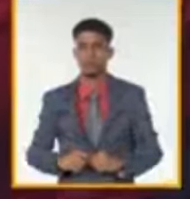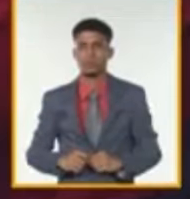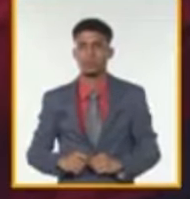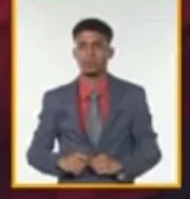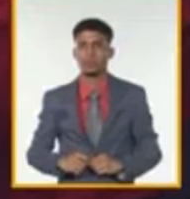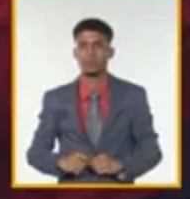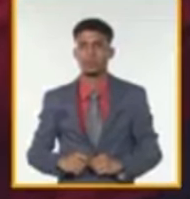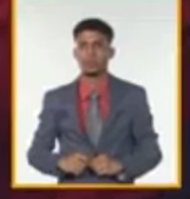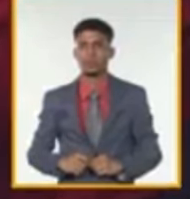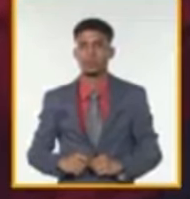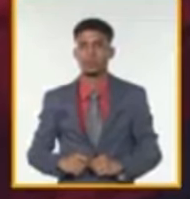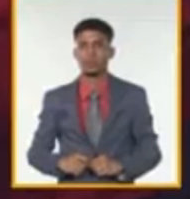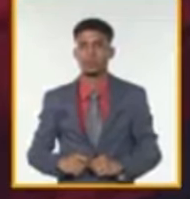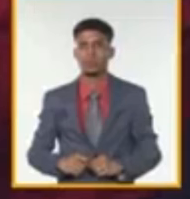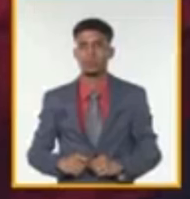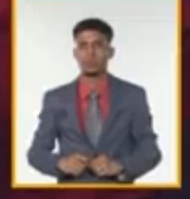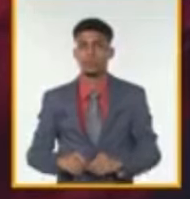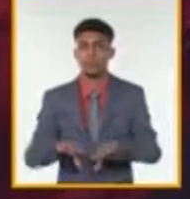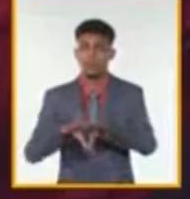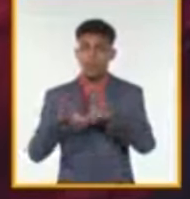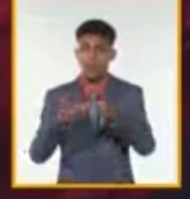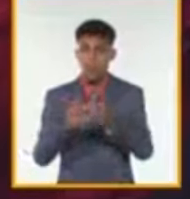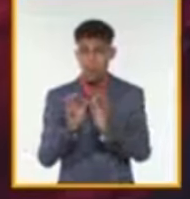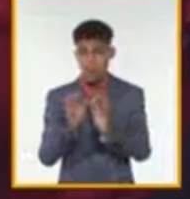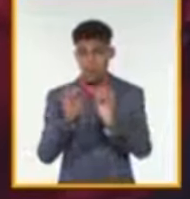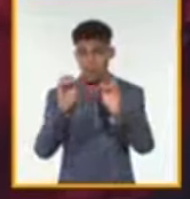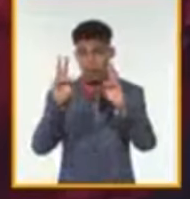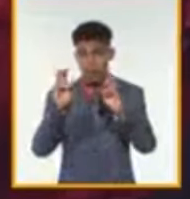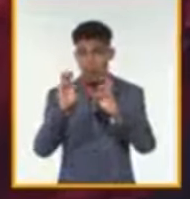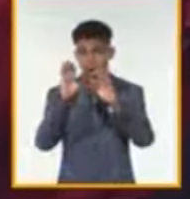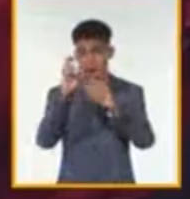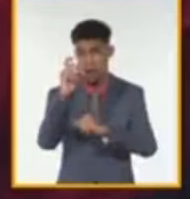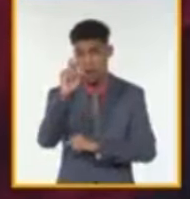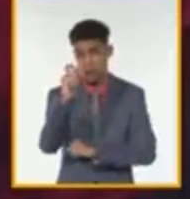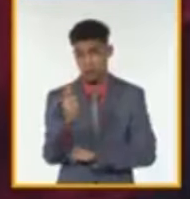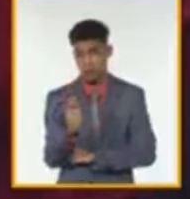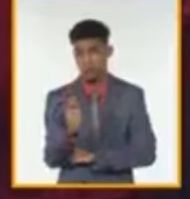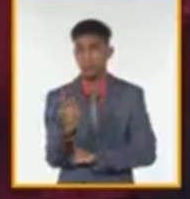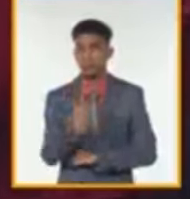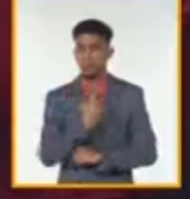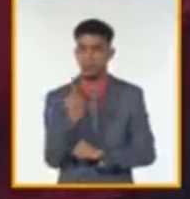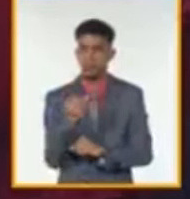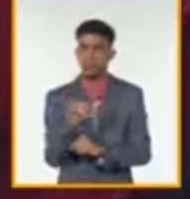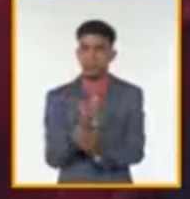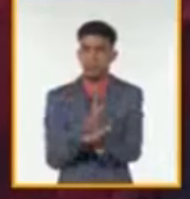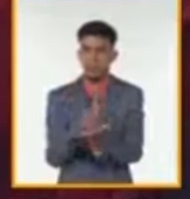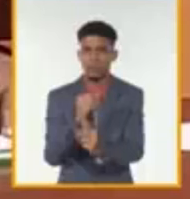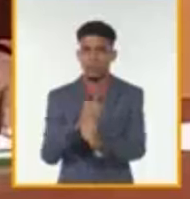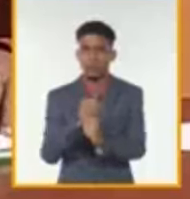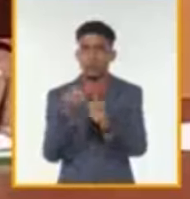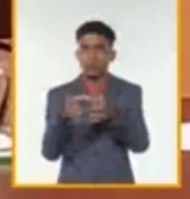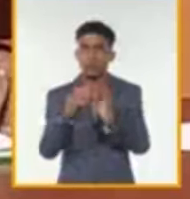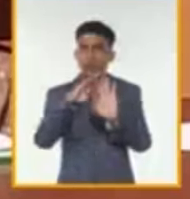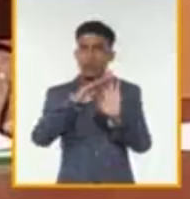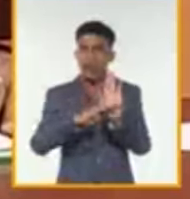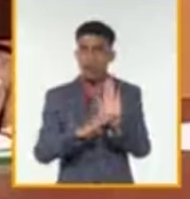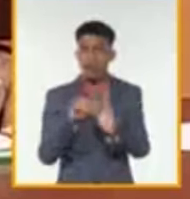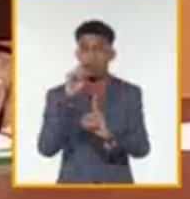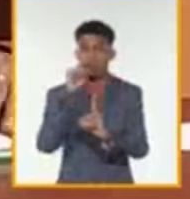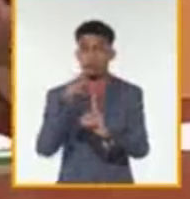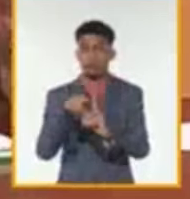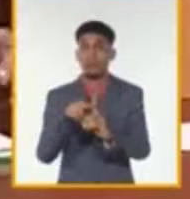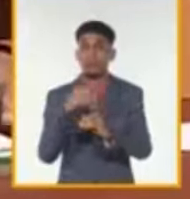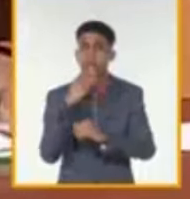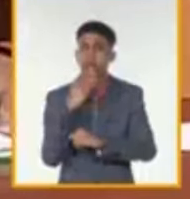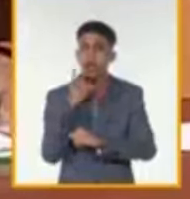el con todas estas cuestiones relacionadas con la con la con la economía Nosotros hemos estado trabajando un grupo de program en función también de de